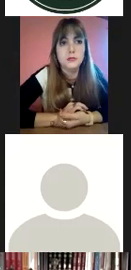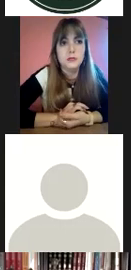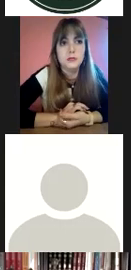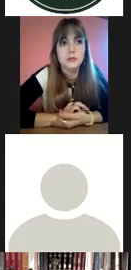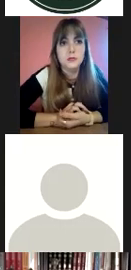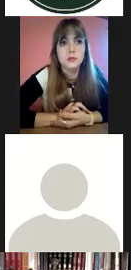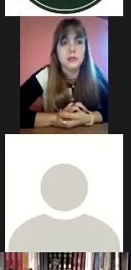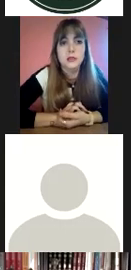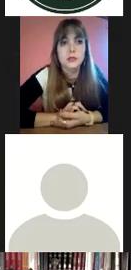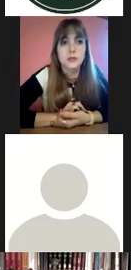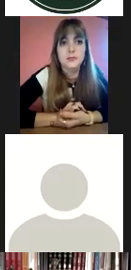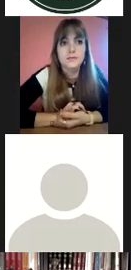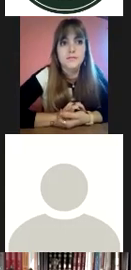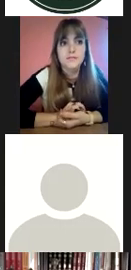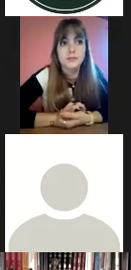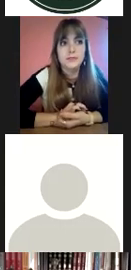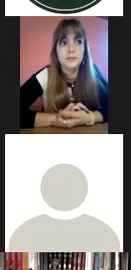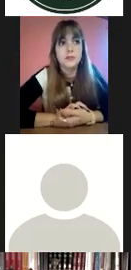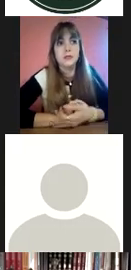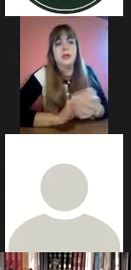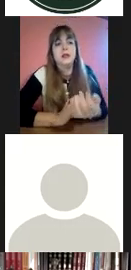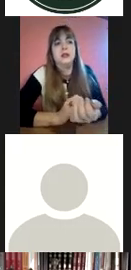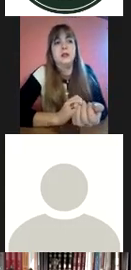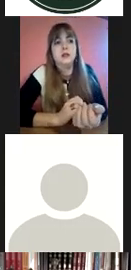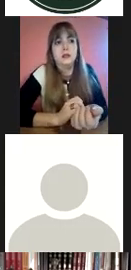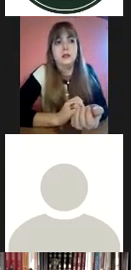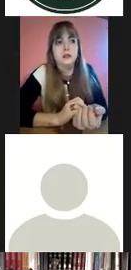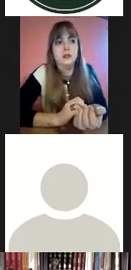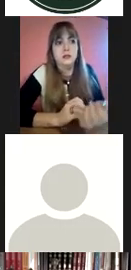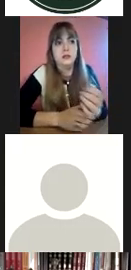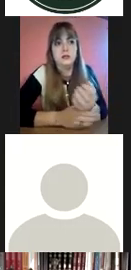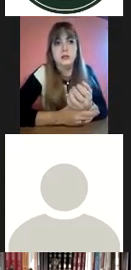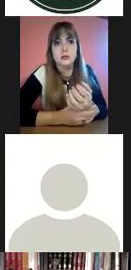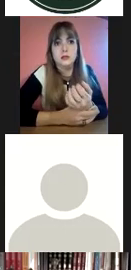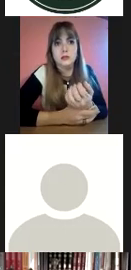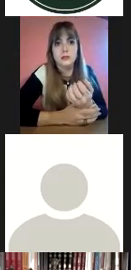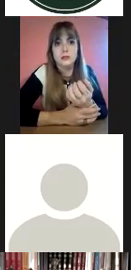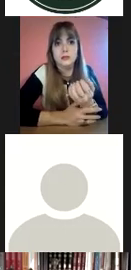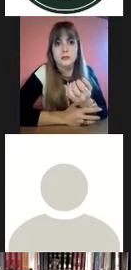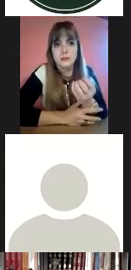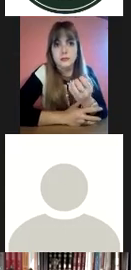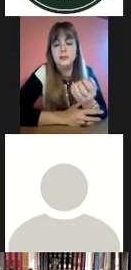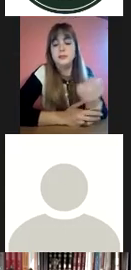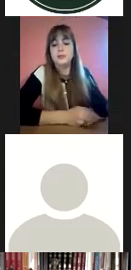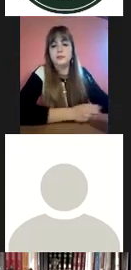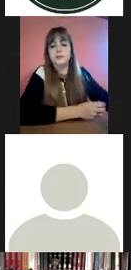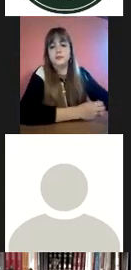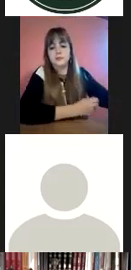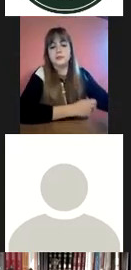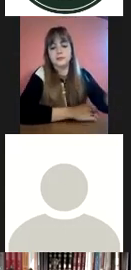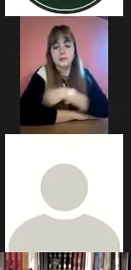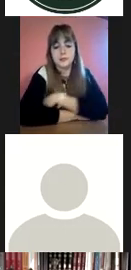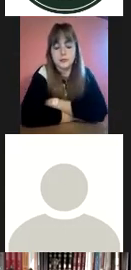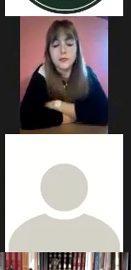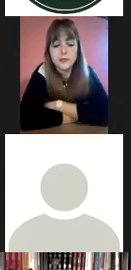la podés obligar, pero no tomo conciencia. Entonces, esa parte de que la gente tome